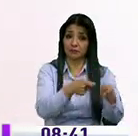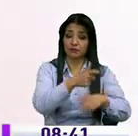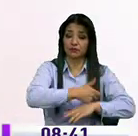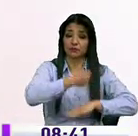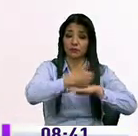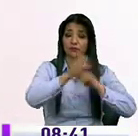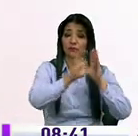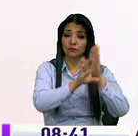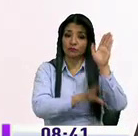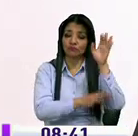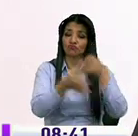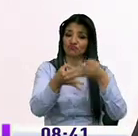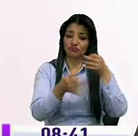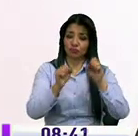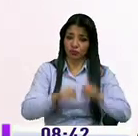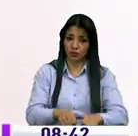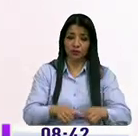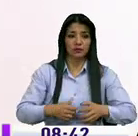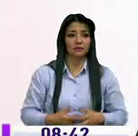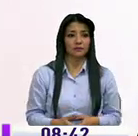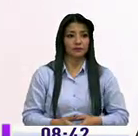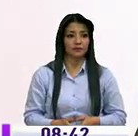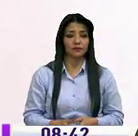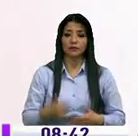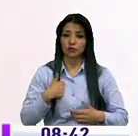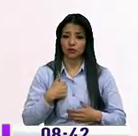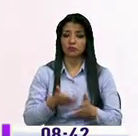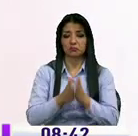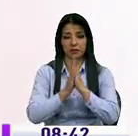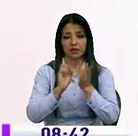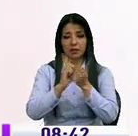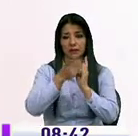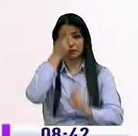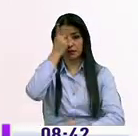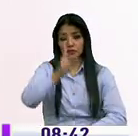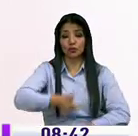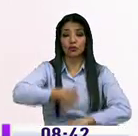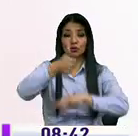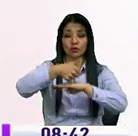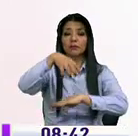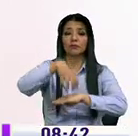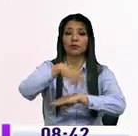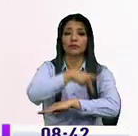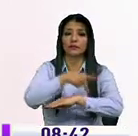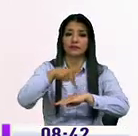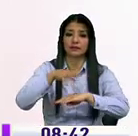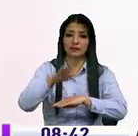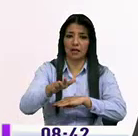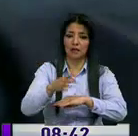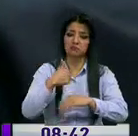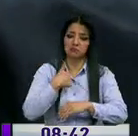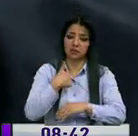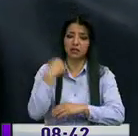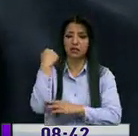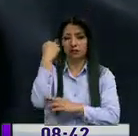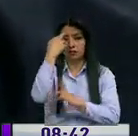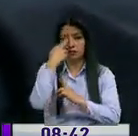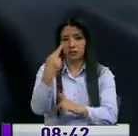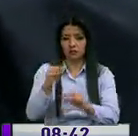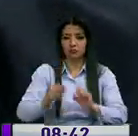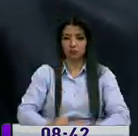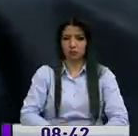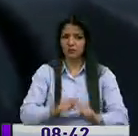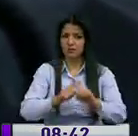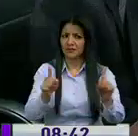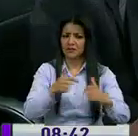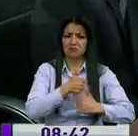Corte Constitucional. Interpusimos el recurso de apelación a la Corte Provincial, en este caso de la acción de protección. Muchos serían los perjudicados,